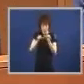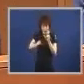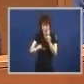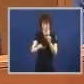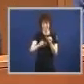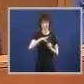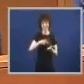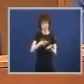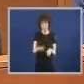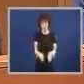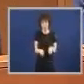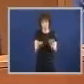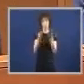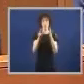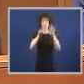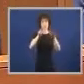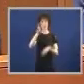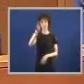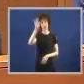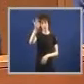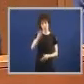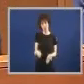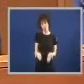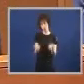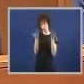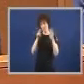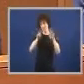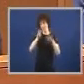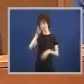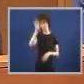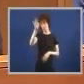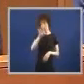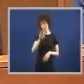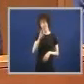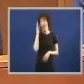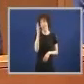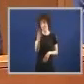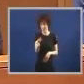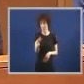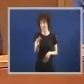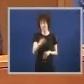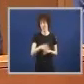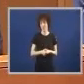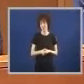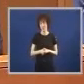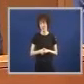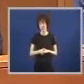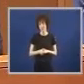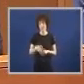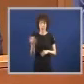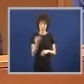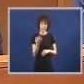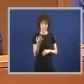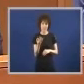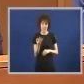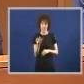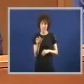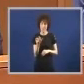incremento desa débeda do 73%. O 73% que ademais haberíamos de